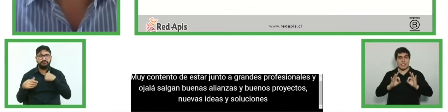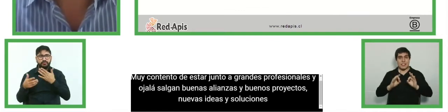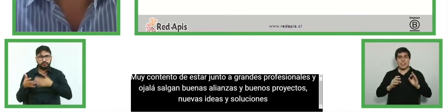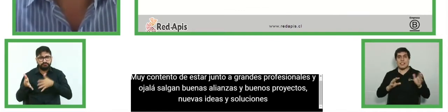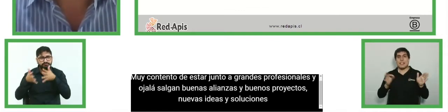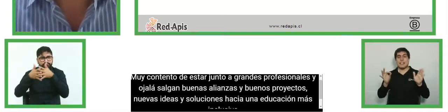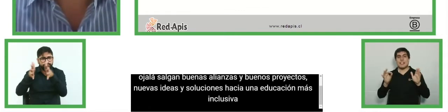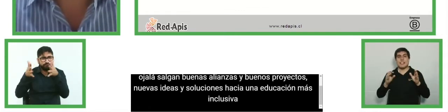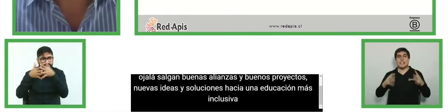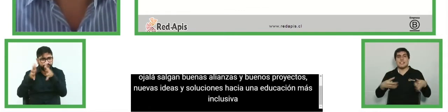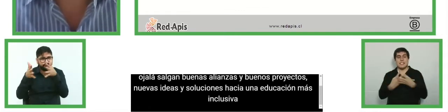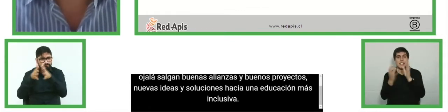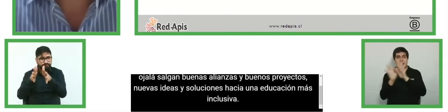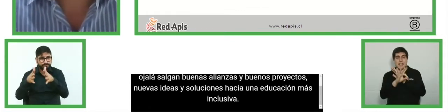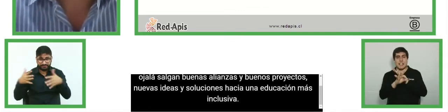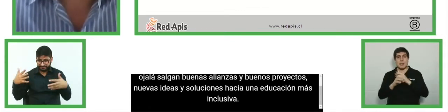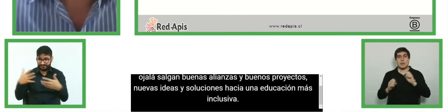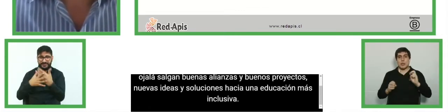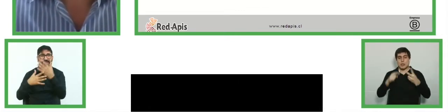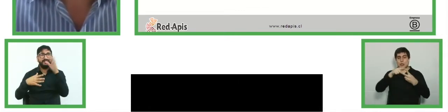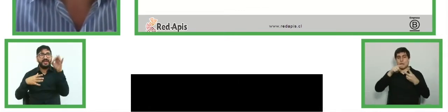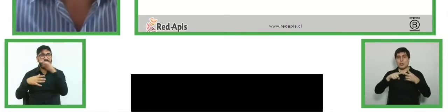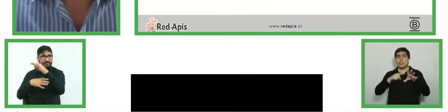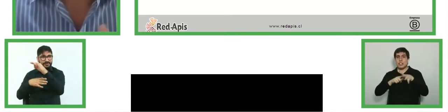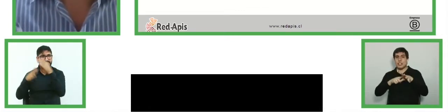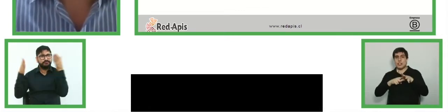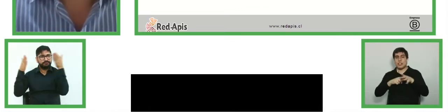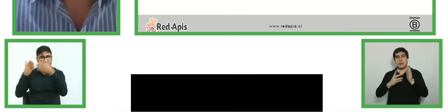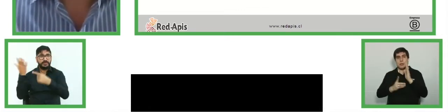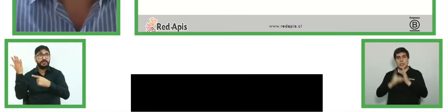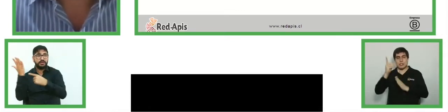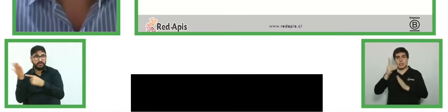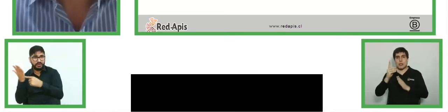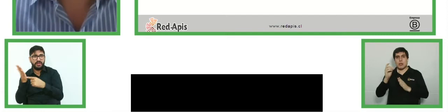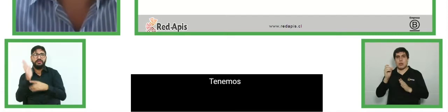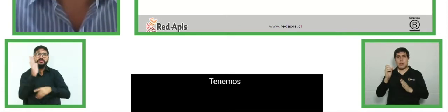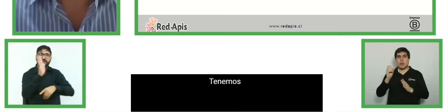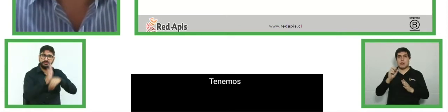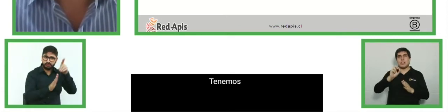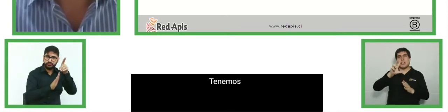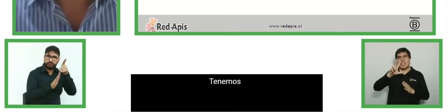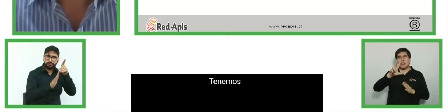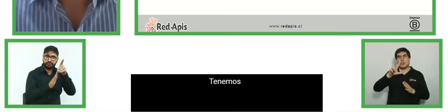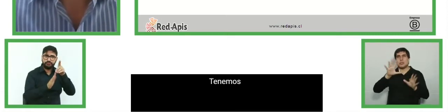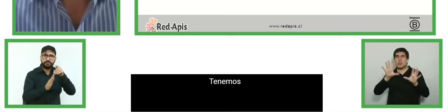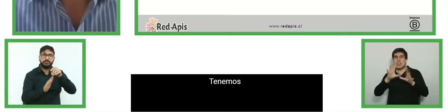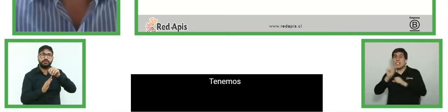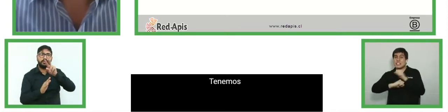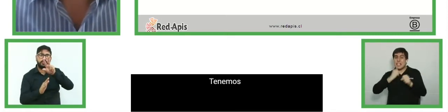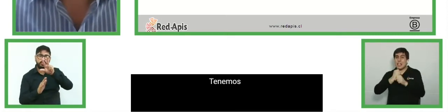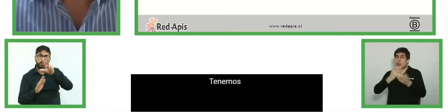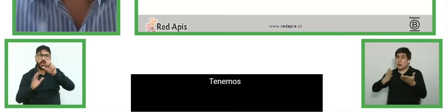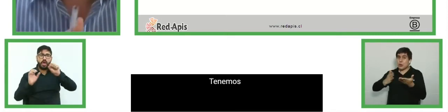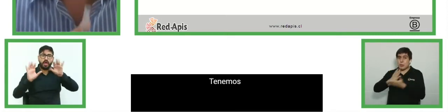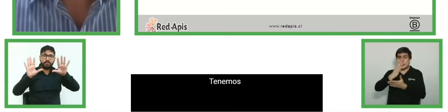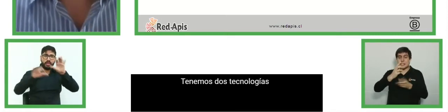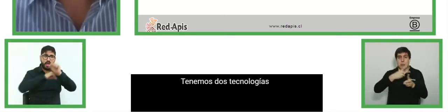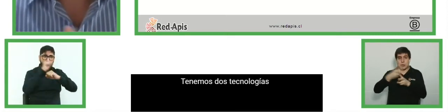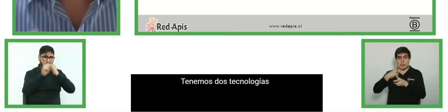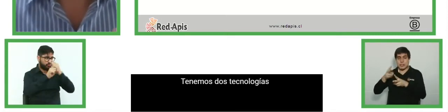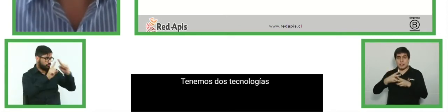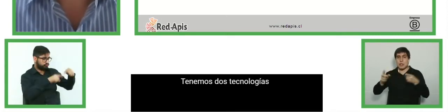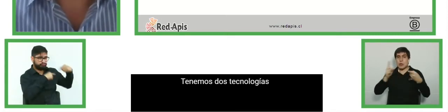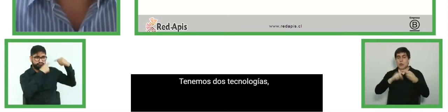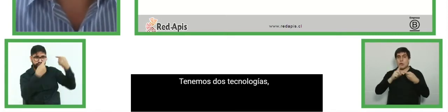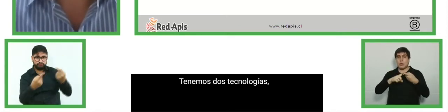tecnologías que hemos venido desarrollando los últimos 8 o 10 años desde Chile. Una se llama